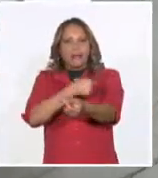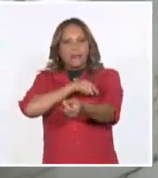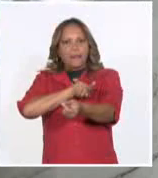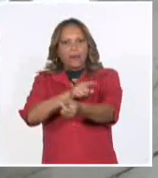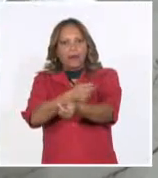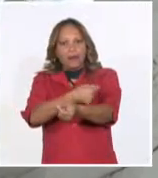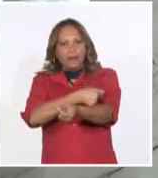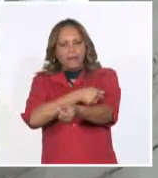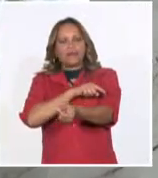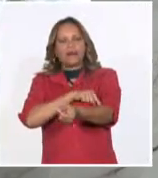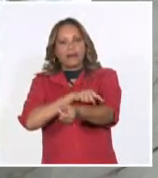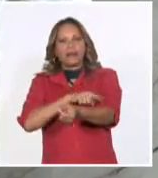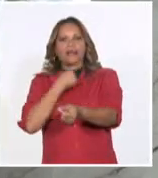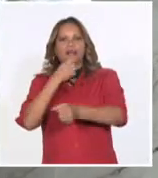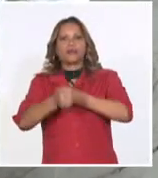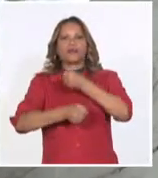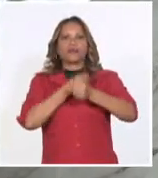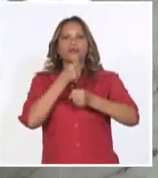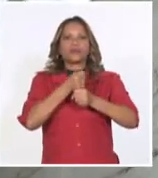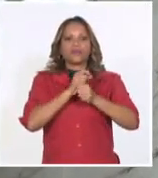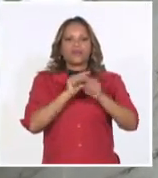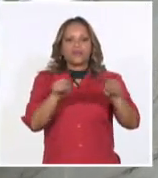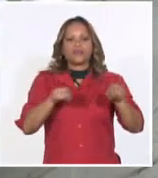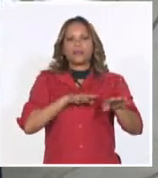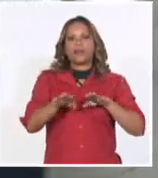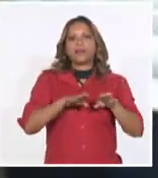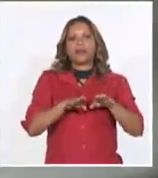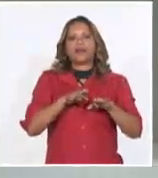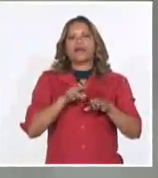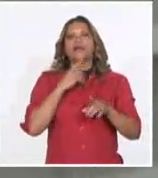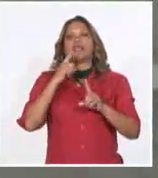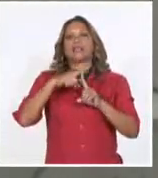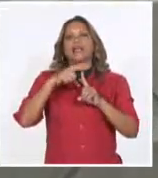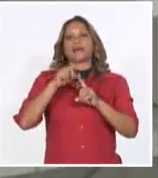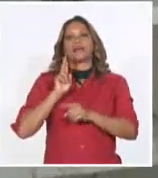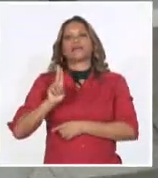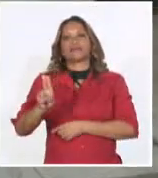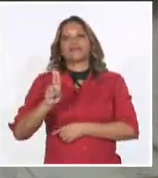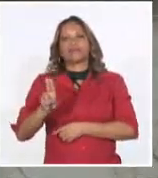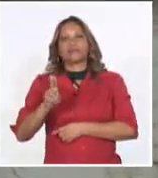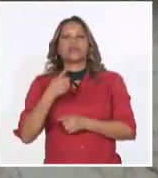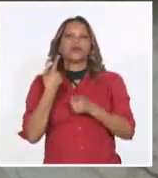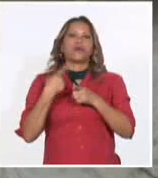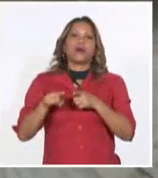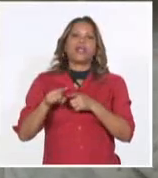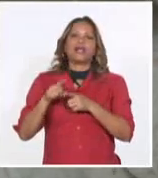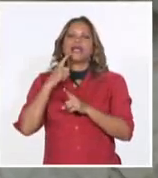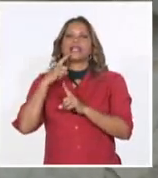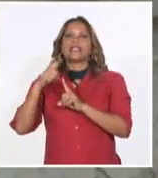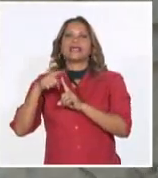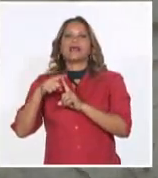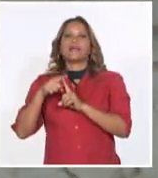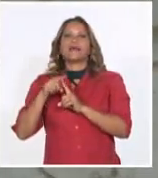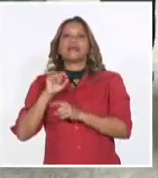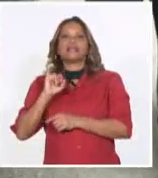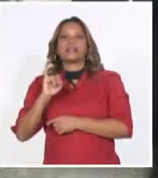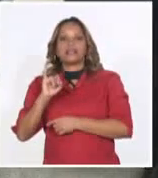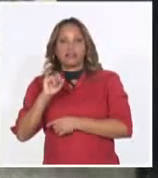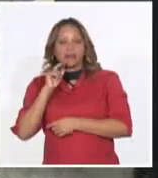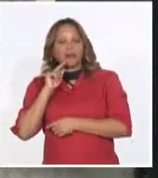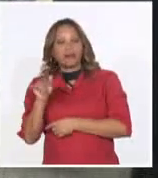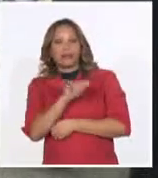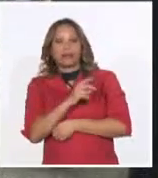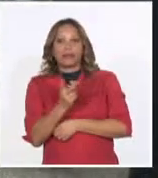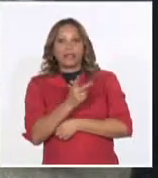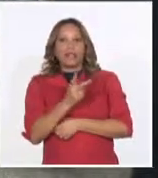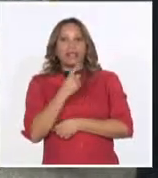utilizando. Este cubículo se habilitó para la terapia intermedia y tenemos habilitada también en la terapia intensiva polivalente el cubículo de la polivalente. Entonces la planta de diálisis